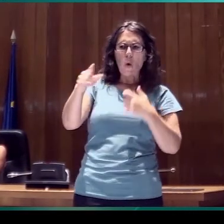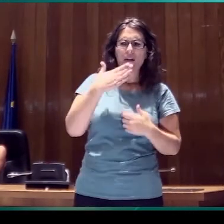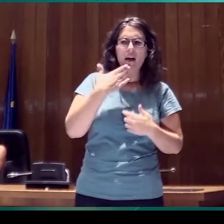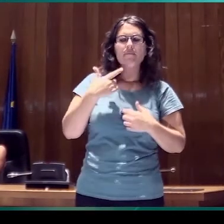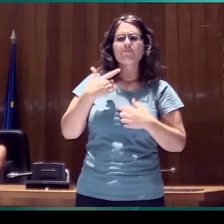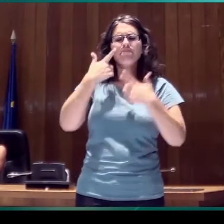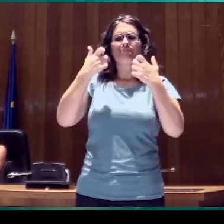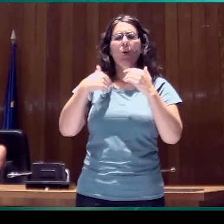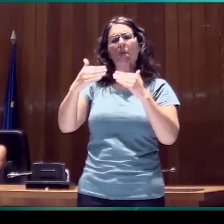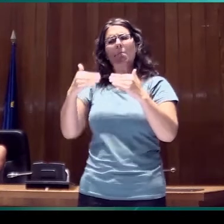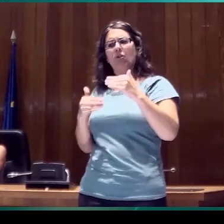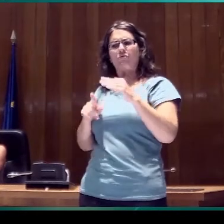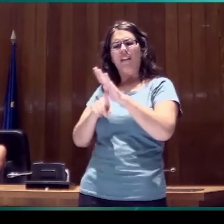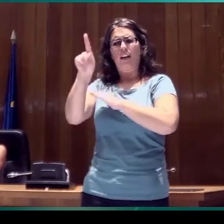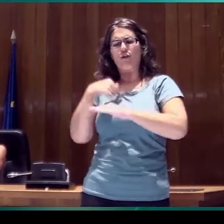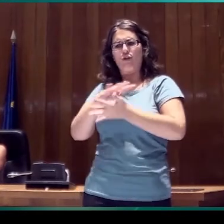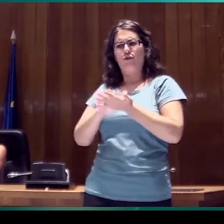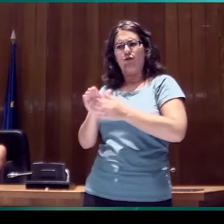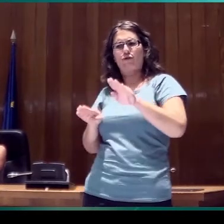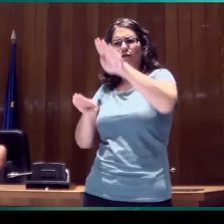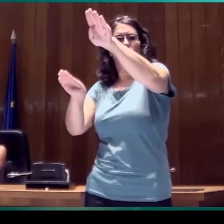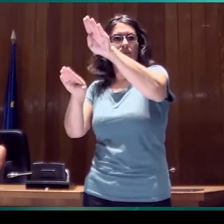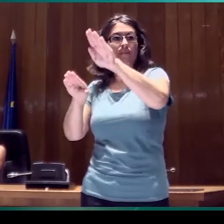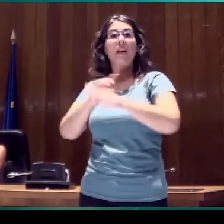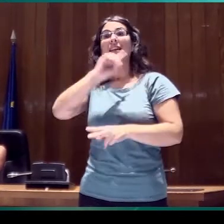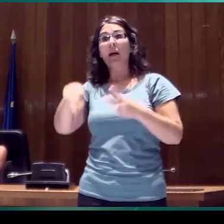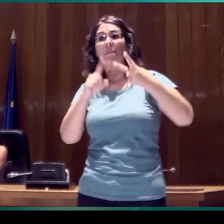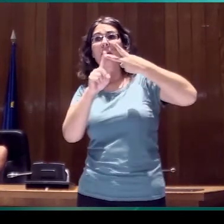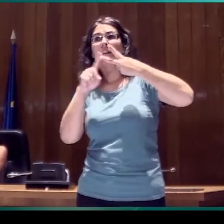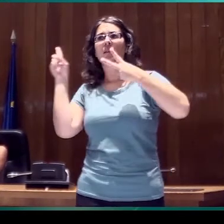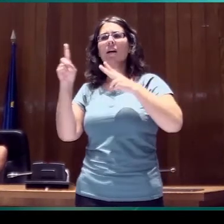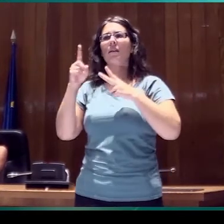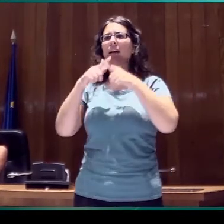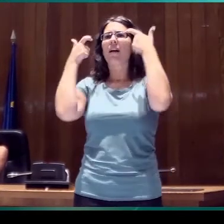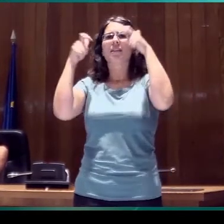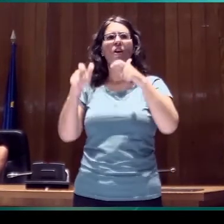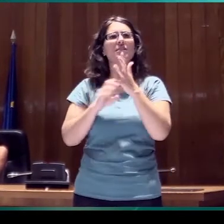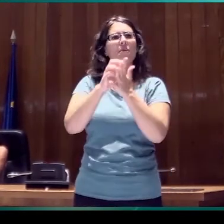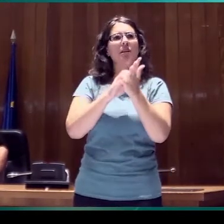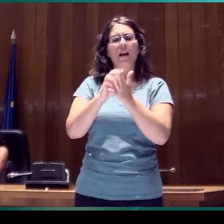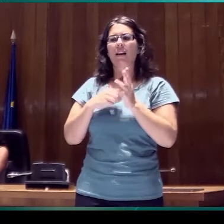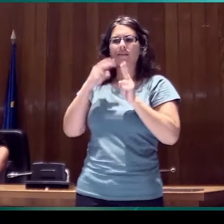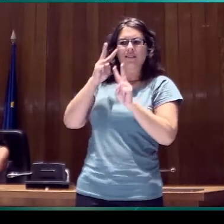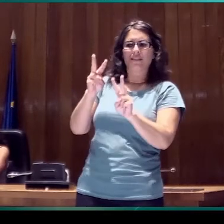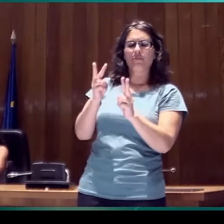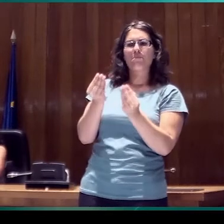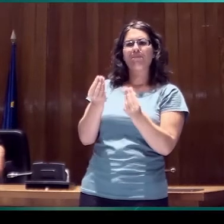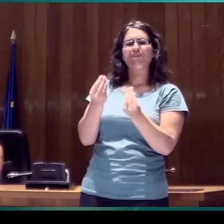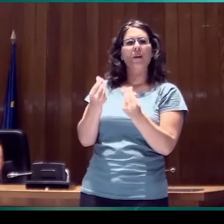en función de qué categoría o qué categorías gramaticales son las más débiles en